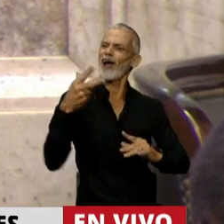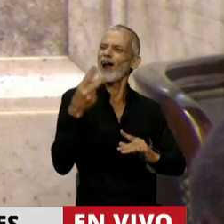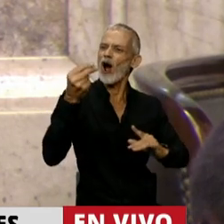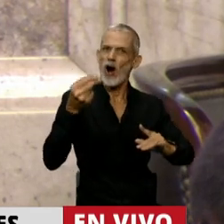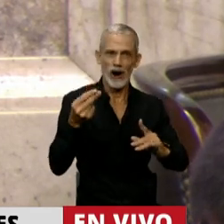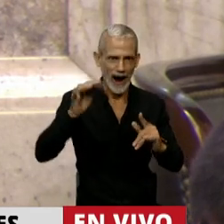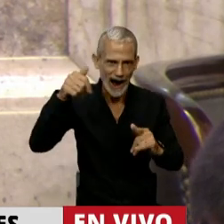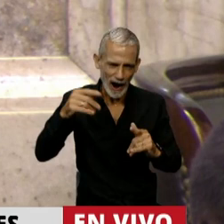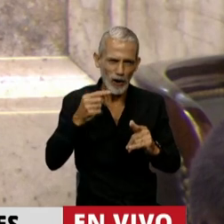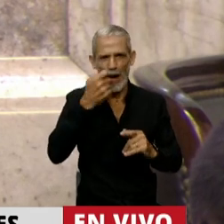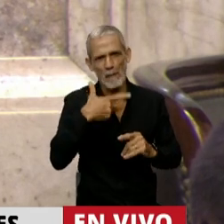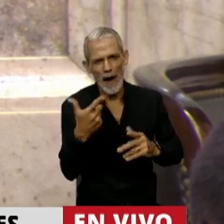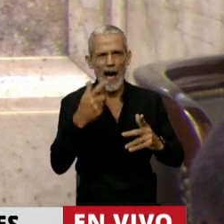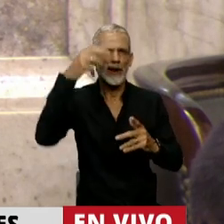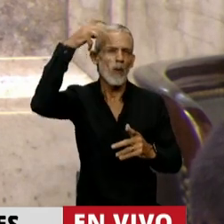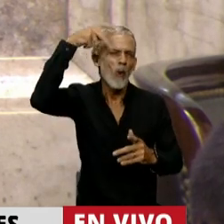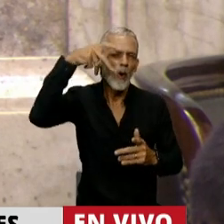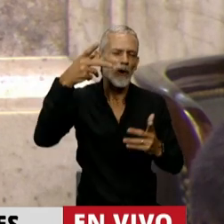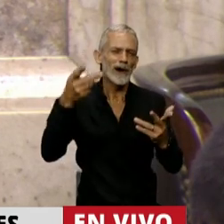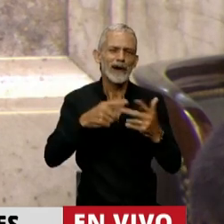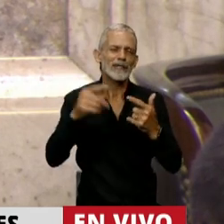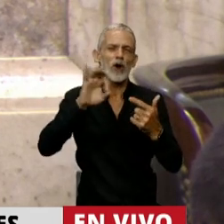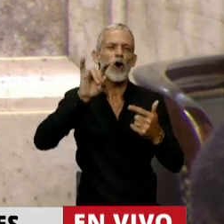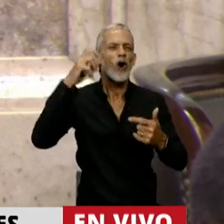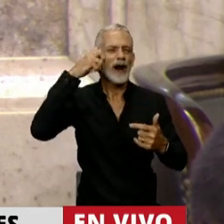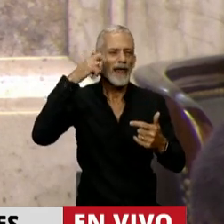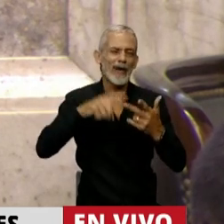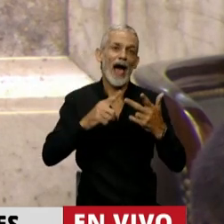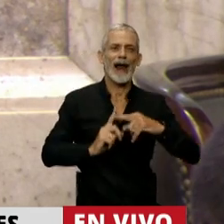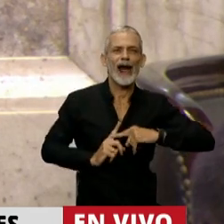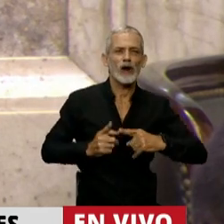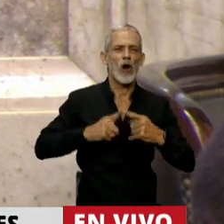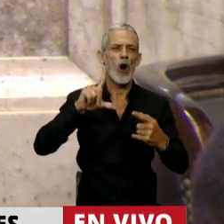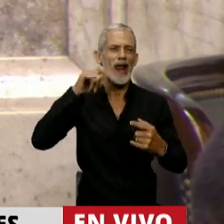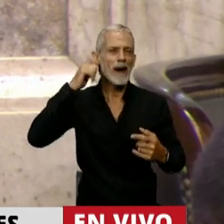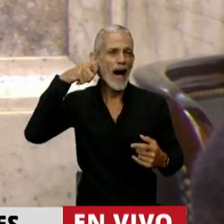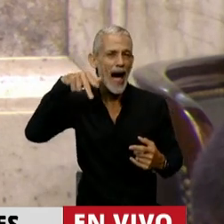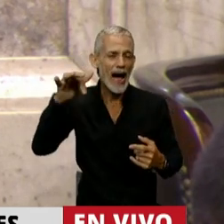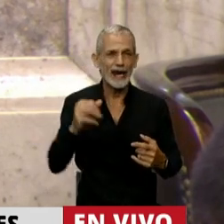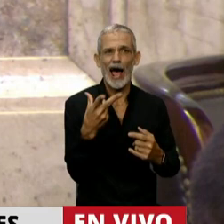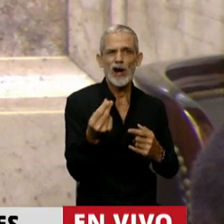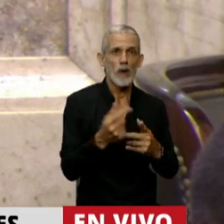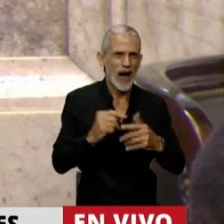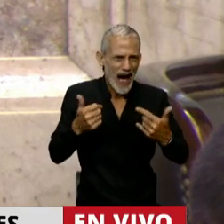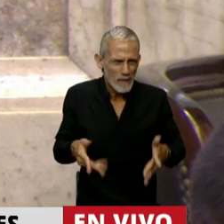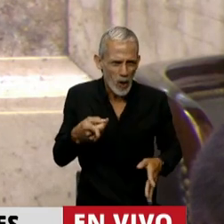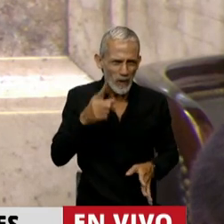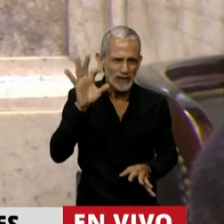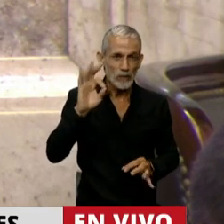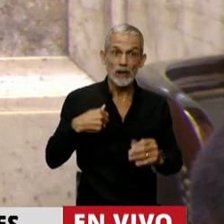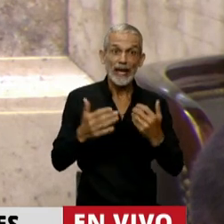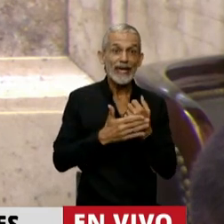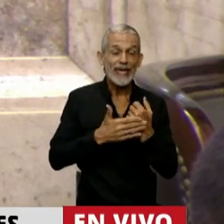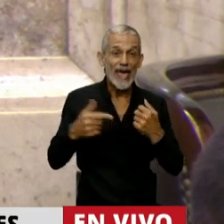diputados que responden a Macri, Patricia Bullrich, la UCR, Carrió, Labaña, no. Porque de la izquierda lo